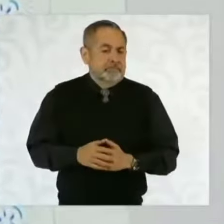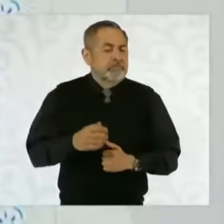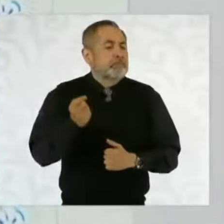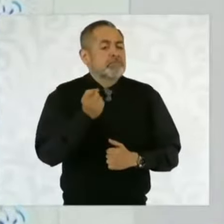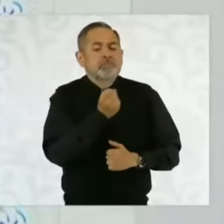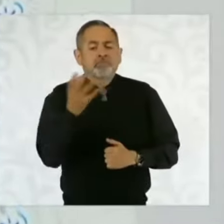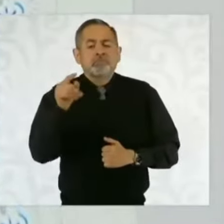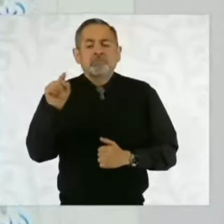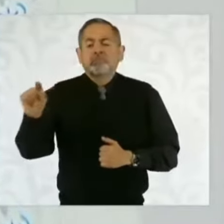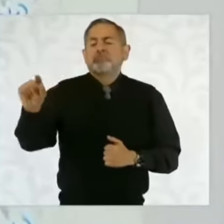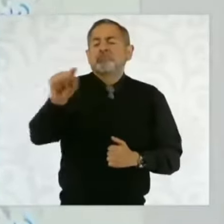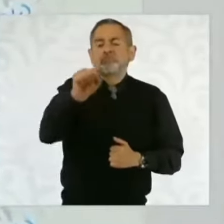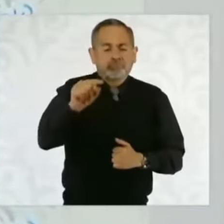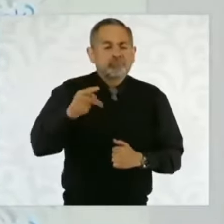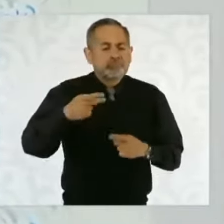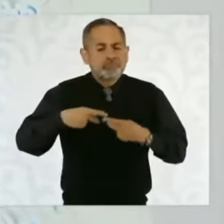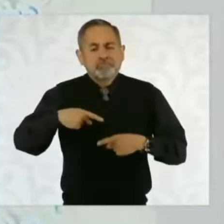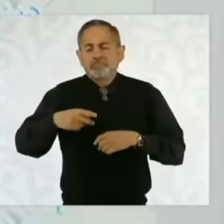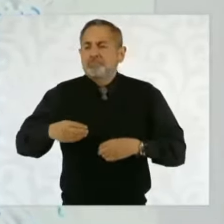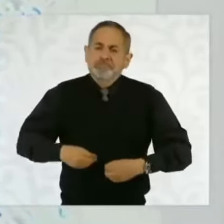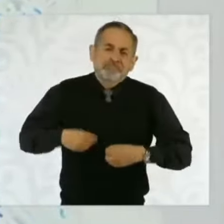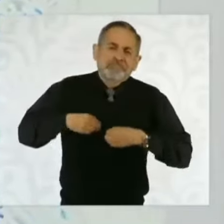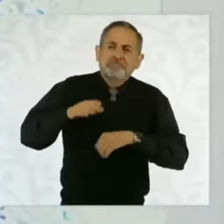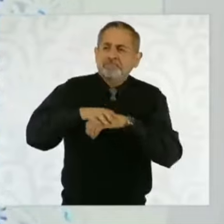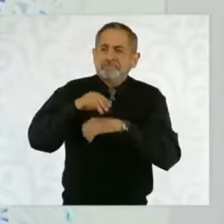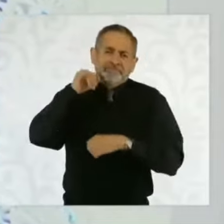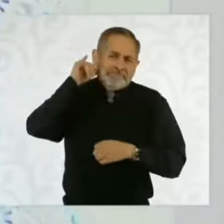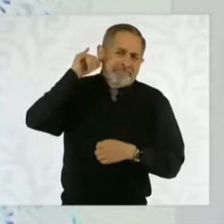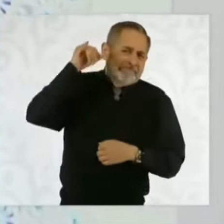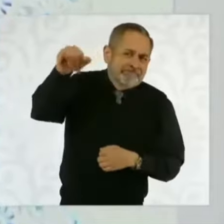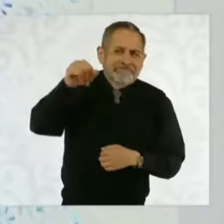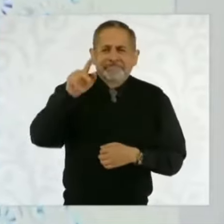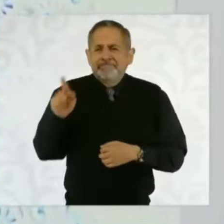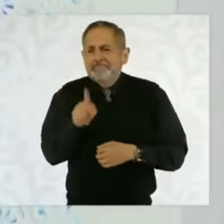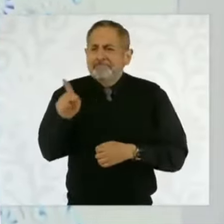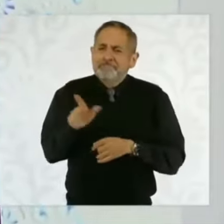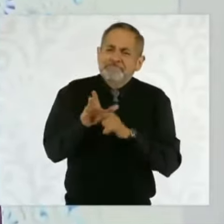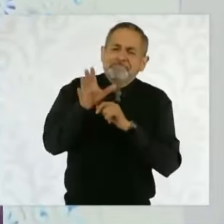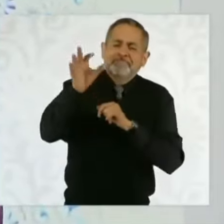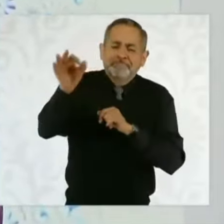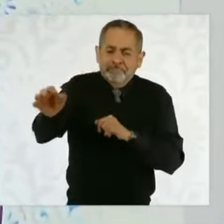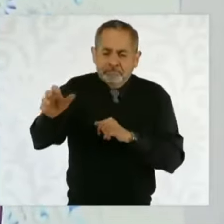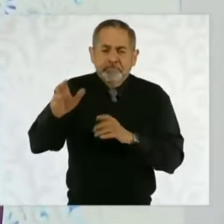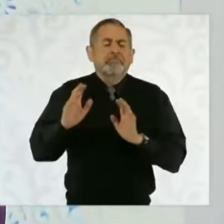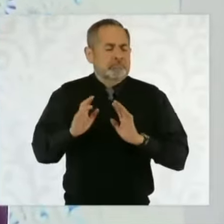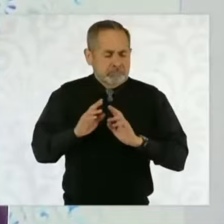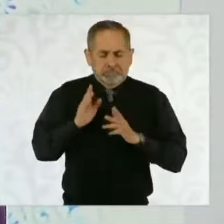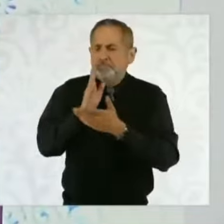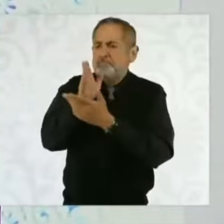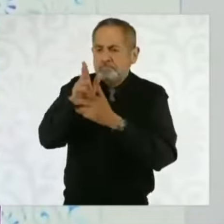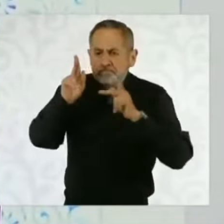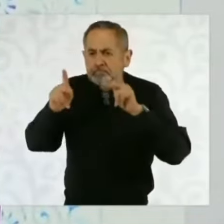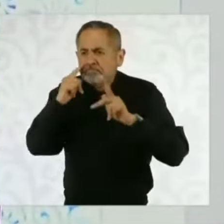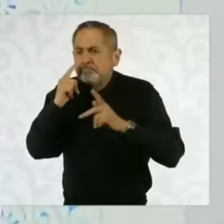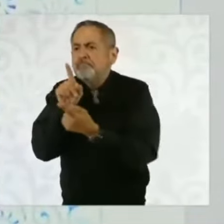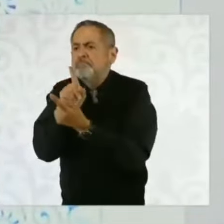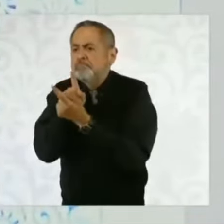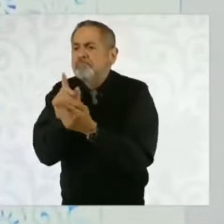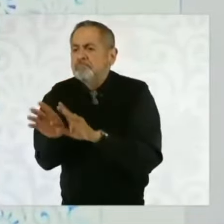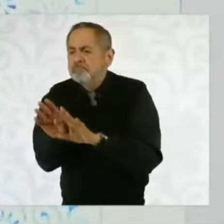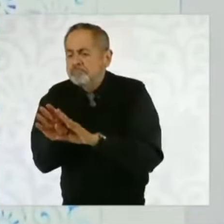en lugares apartados en zonas Rurales que están siendo visitados y que si viven